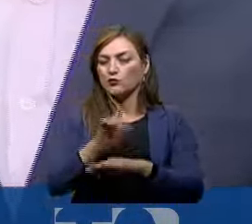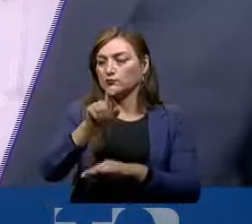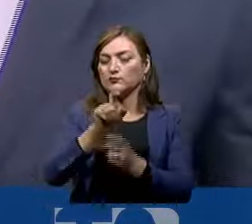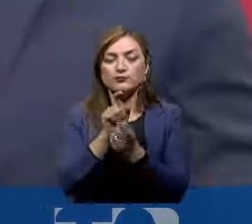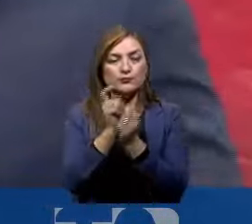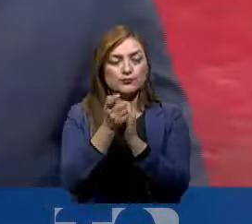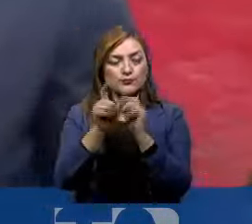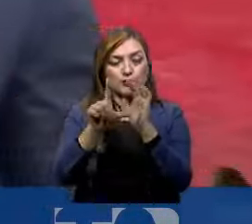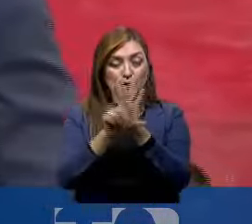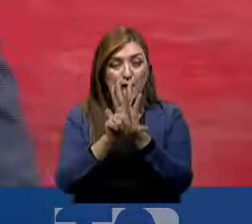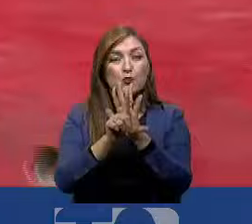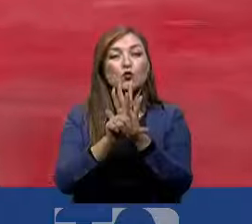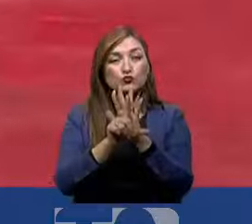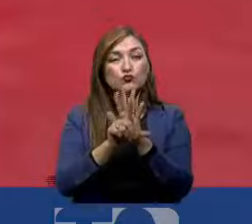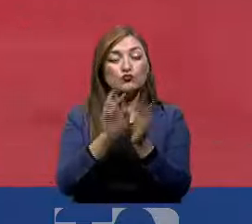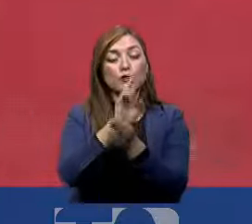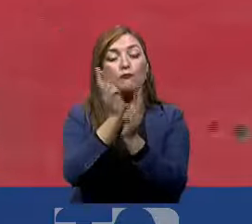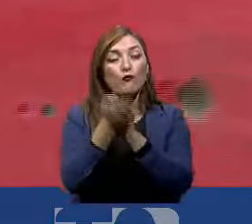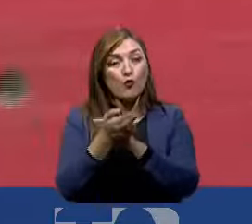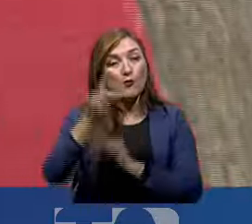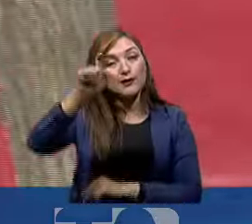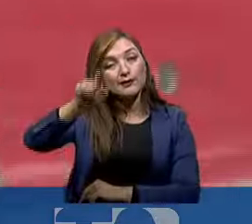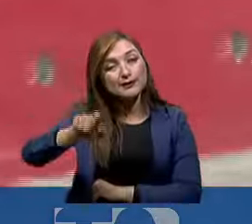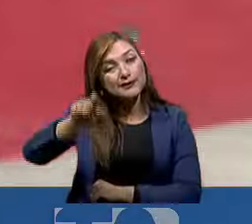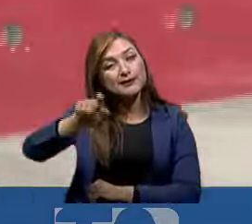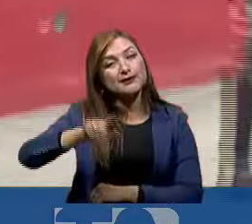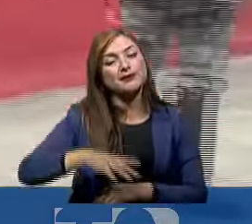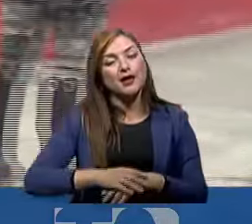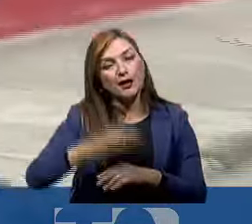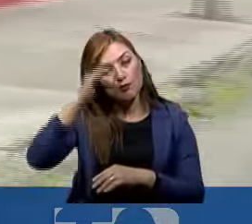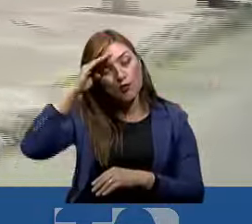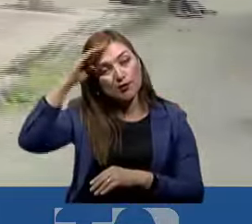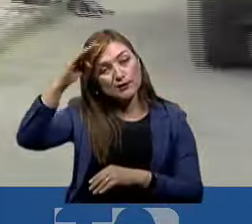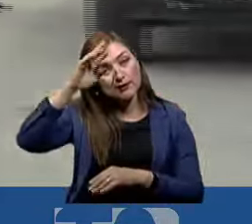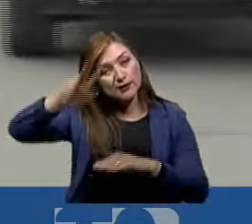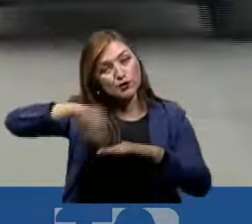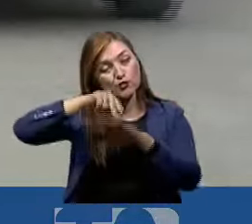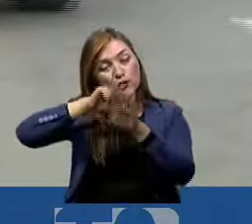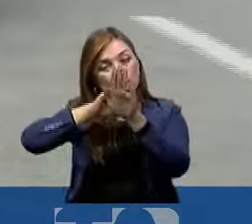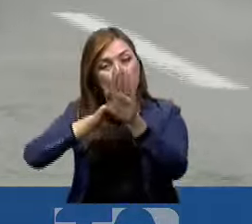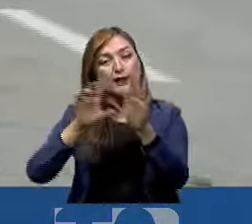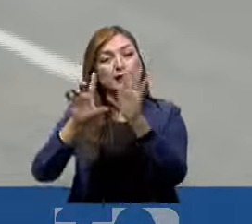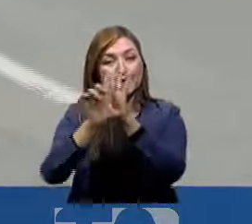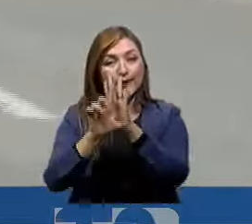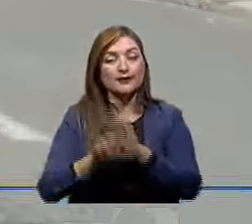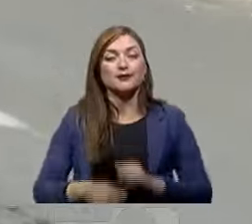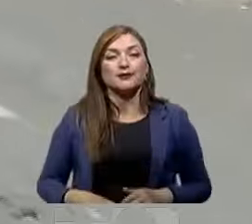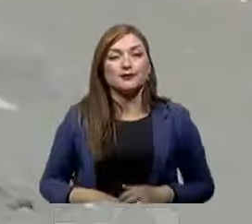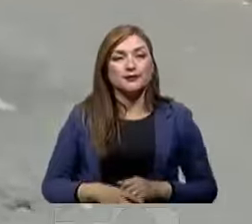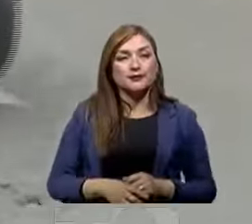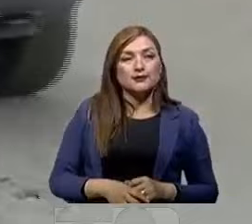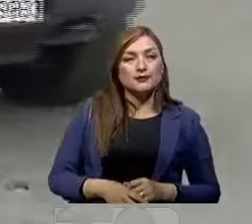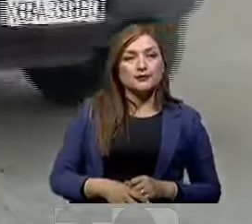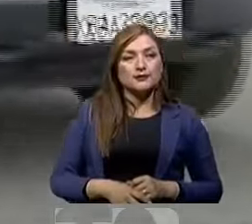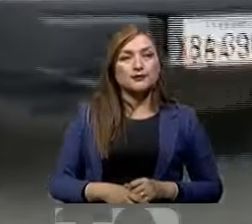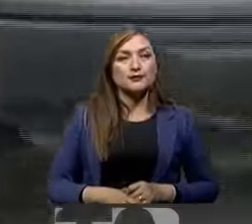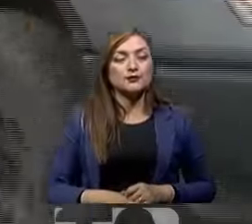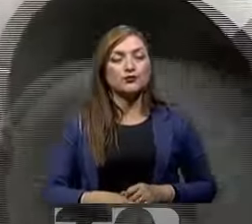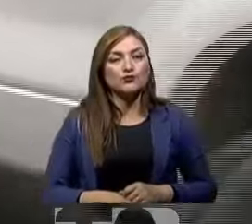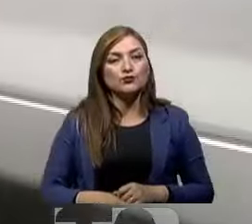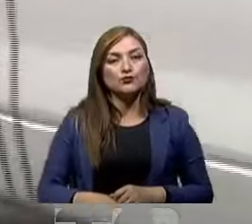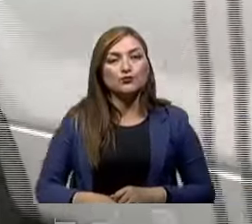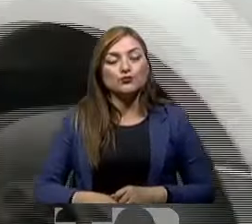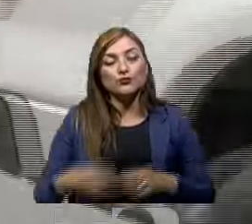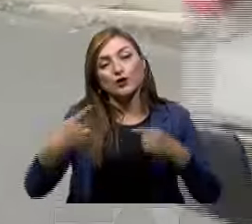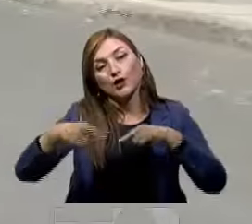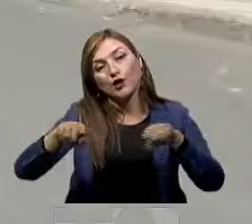de leyes, de dotar de mejor leyes a la Policía Nacional. Perfecto, y con eso me quedo. Justamente ese es el pedido que hacen los